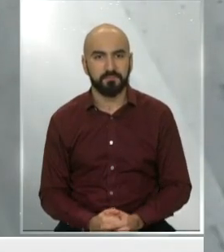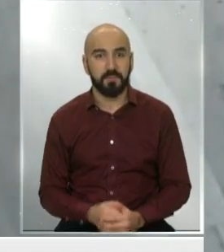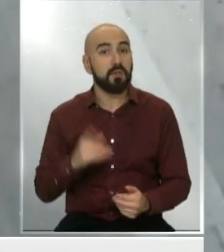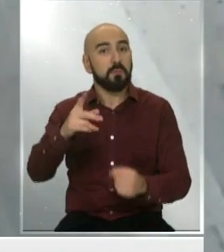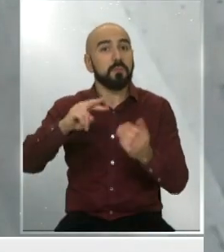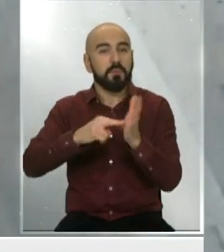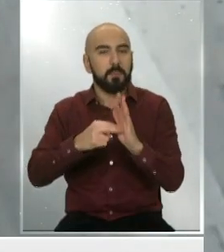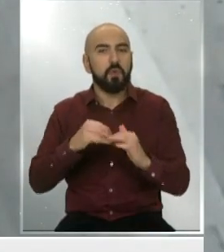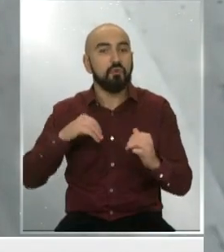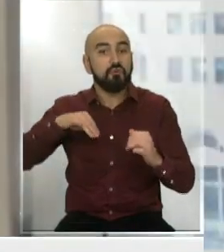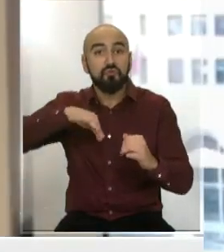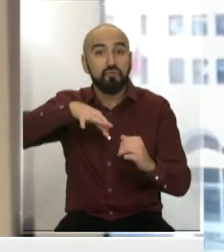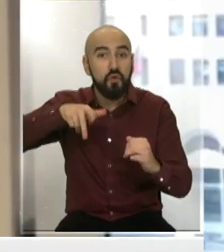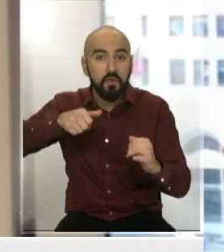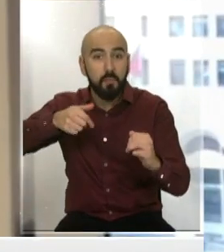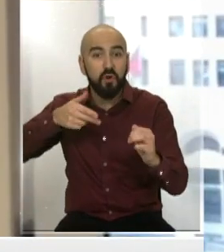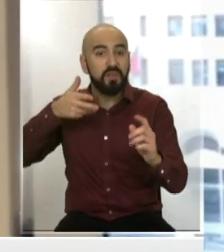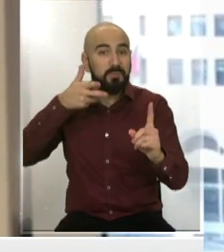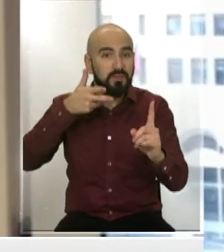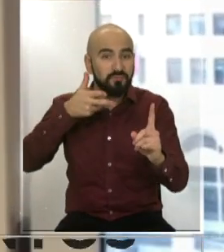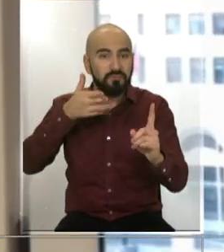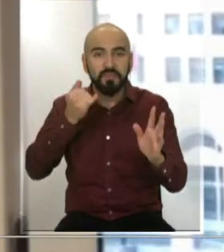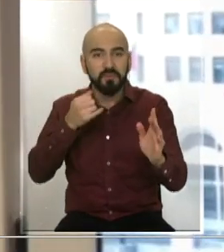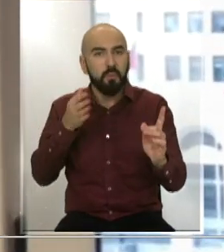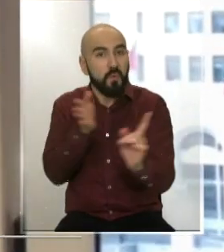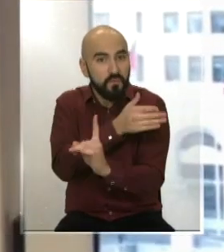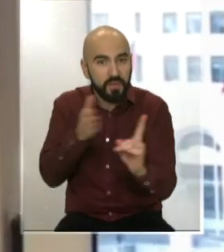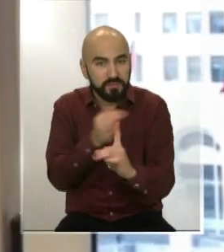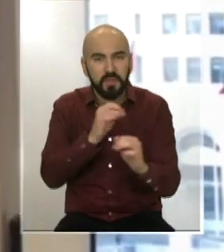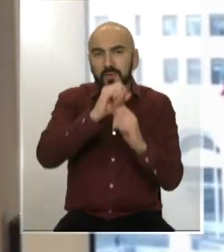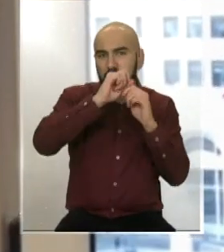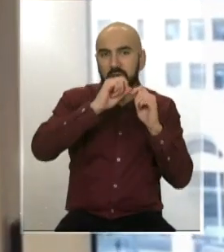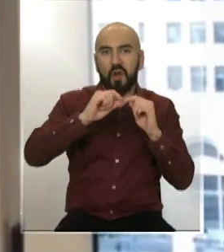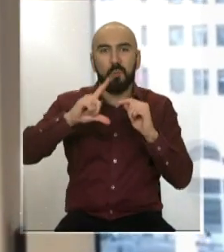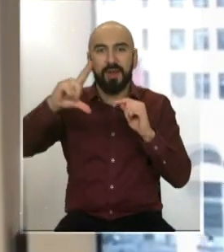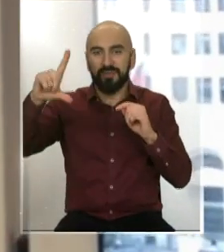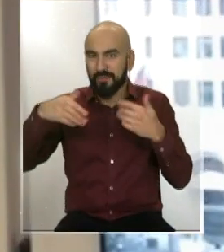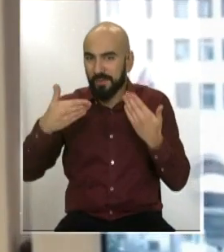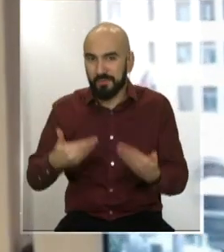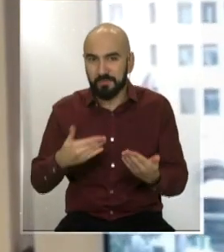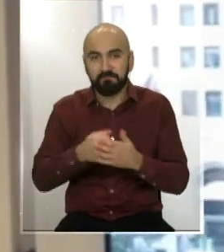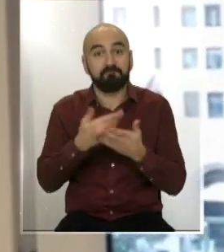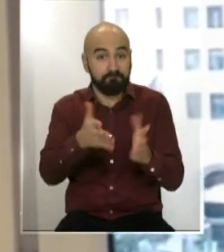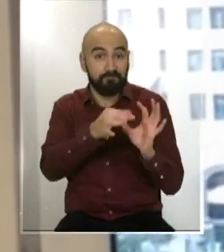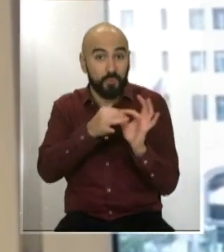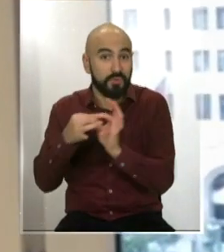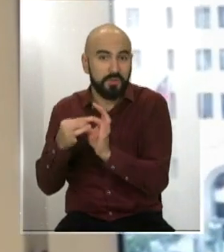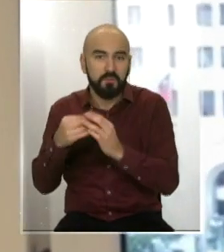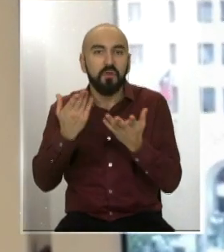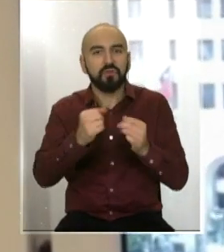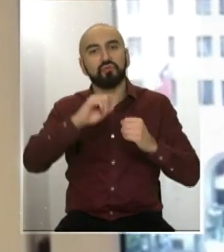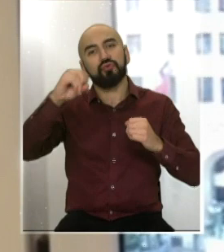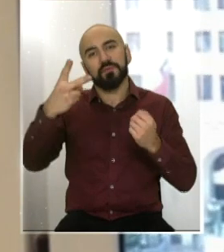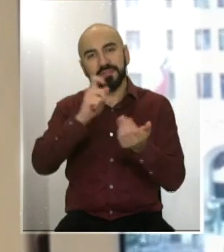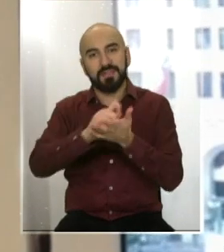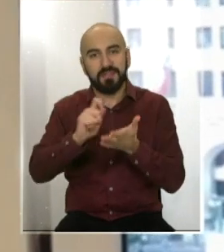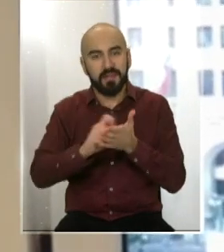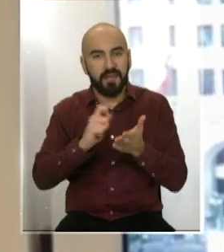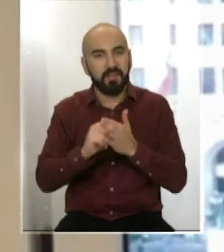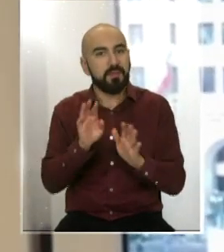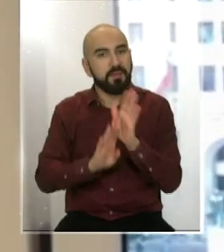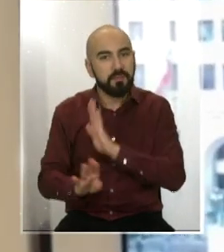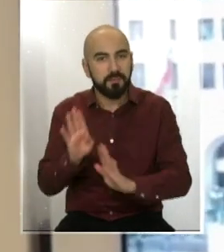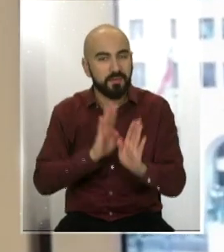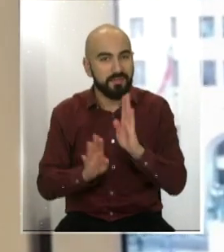con intimidación y el robo con violencia, que han ido en aumento. Es por eso que se están tomando desde la Subsecretaría de Prevención del Delito